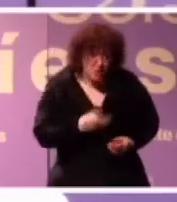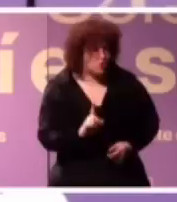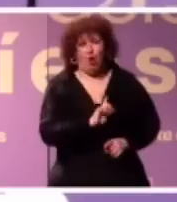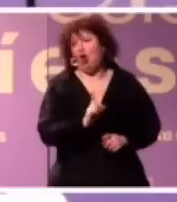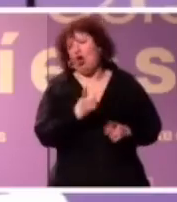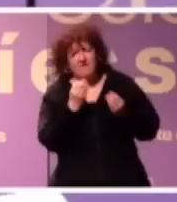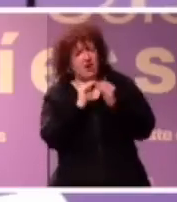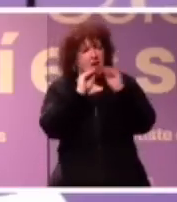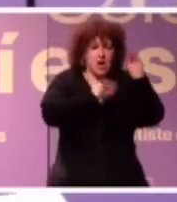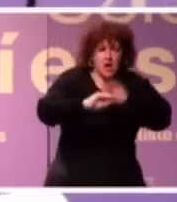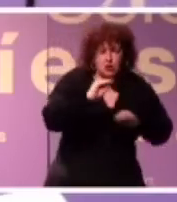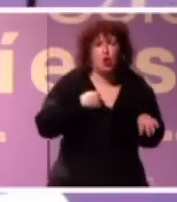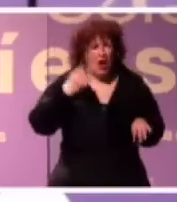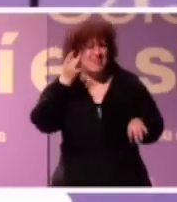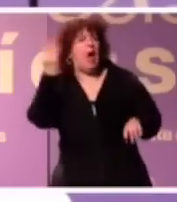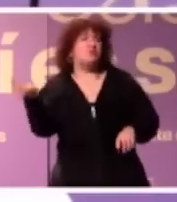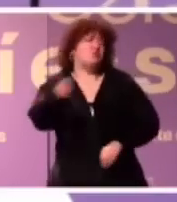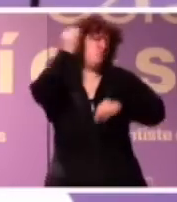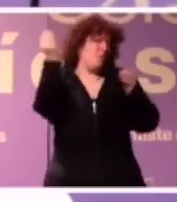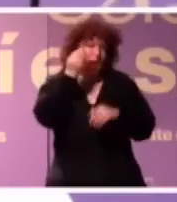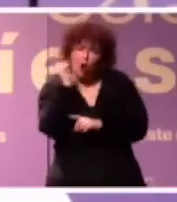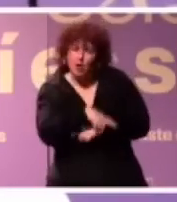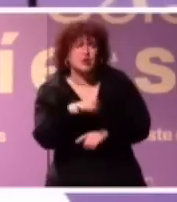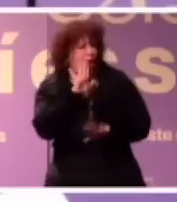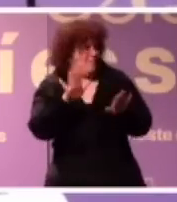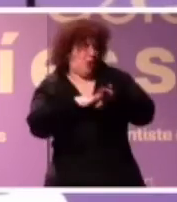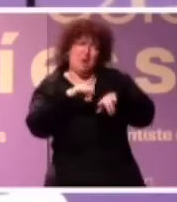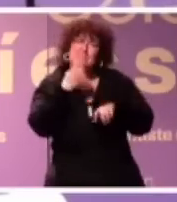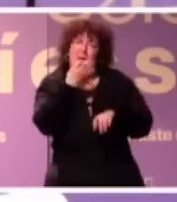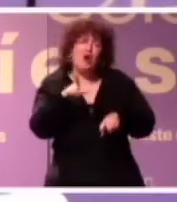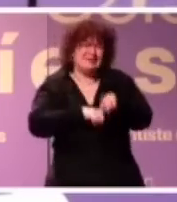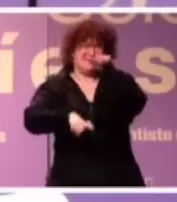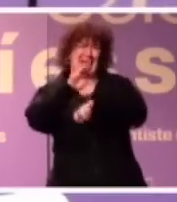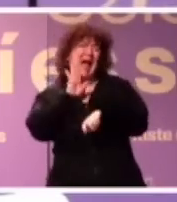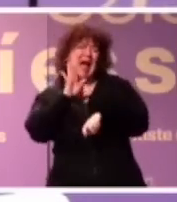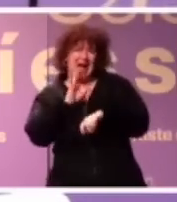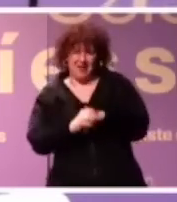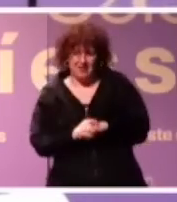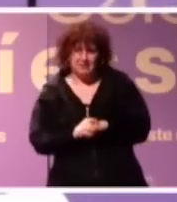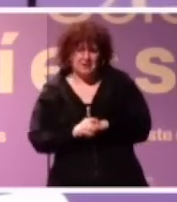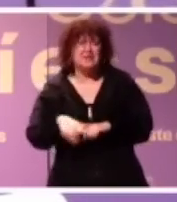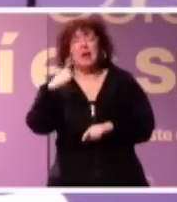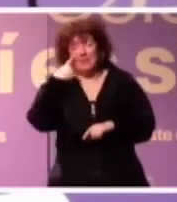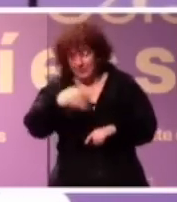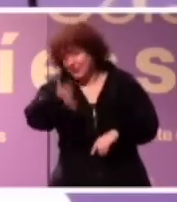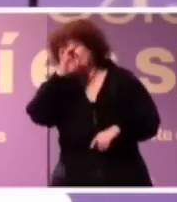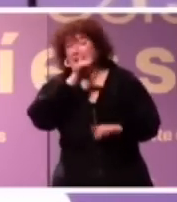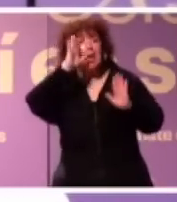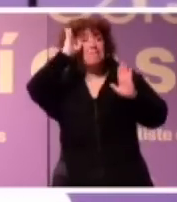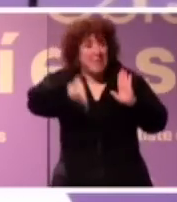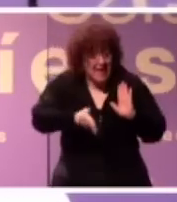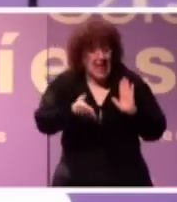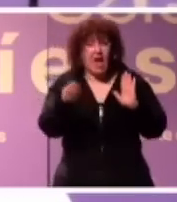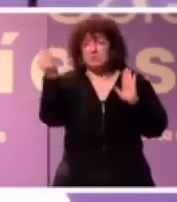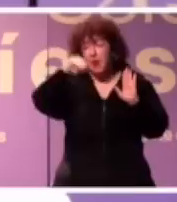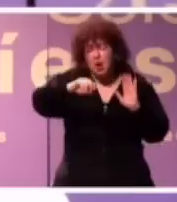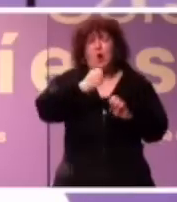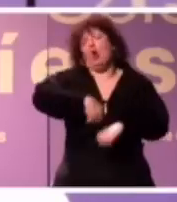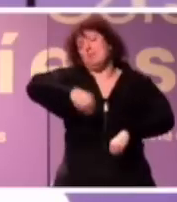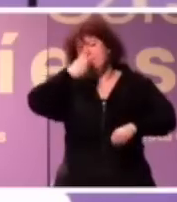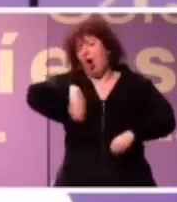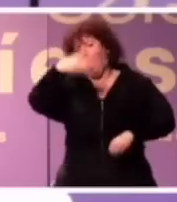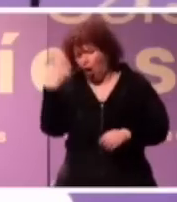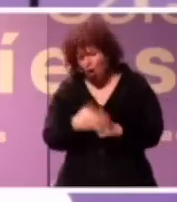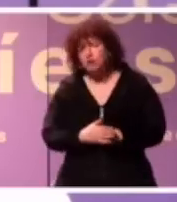Es que yo tengo una idea mejor que es volver para atrás Es que ya veréis como con más pena os va a ir muchísimo mejor